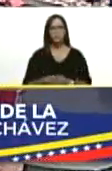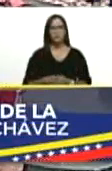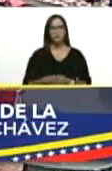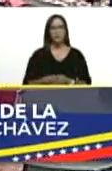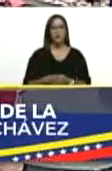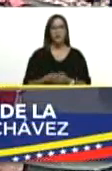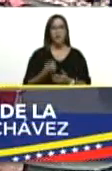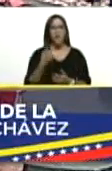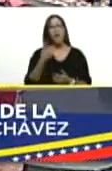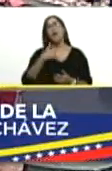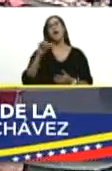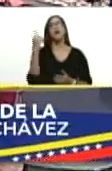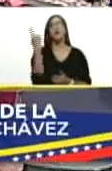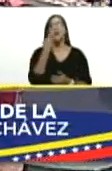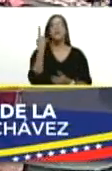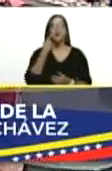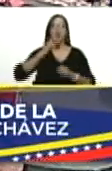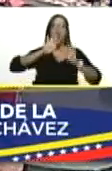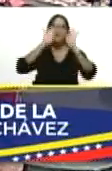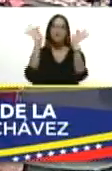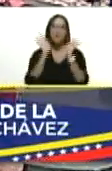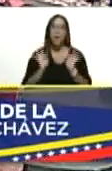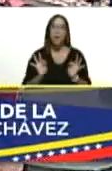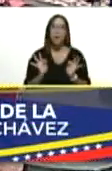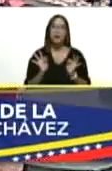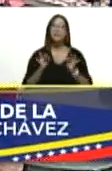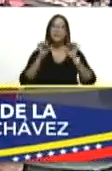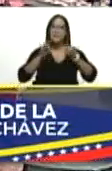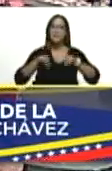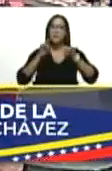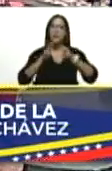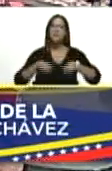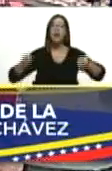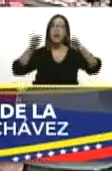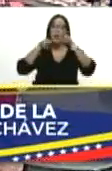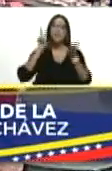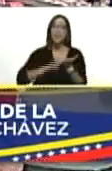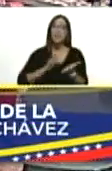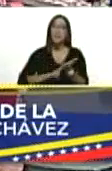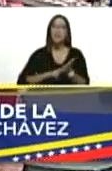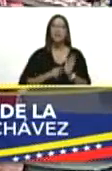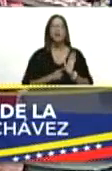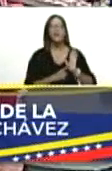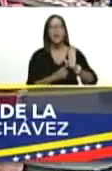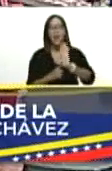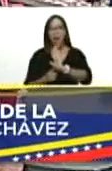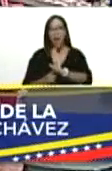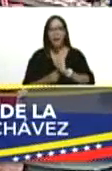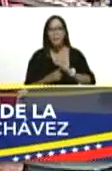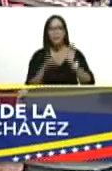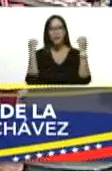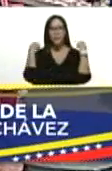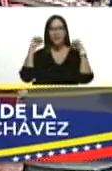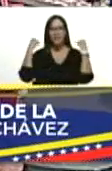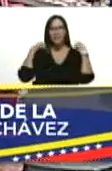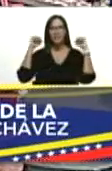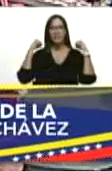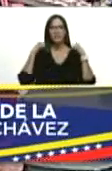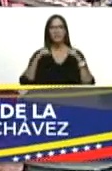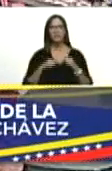hay una sola forma de sembrar valores de verdad, y es con el ejemplo practicado,